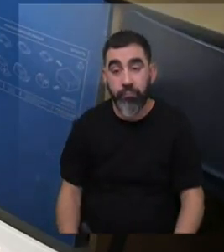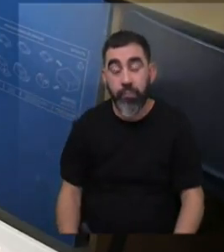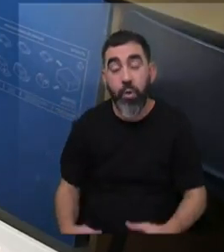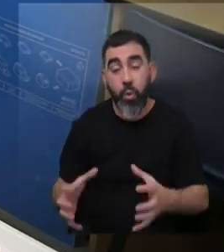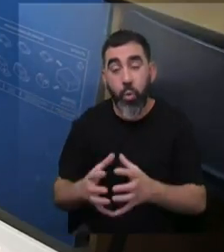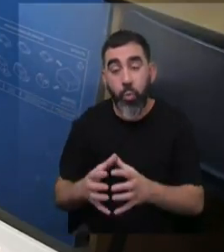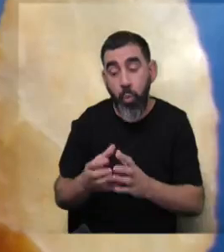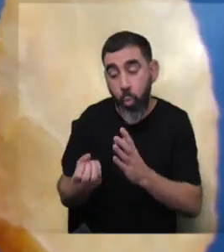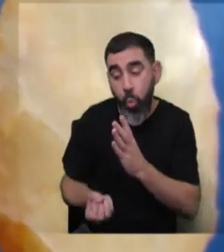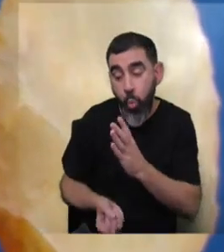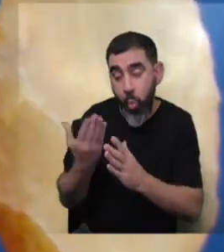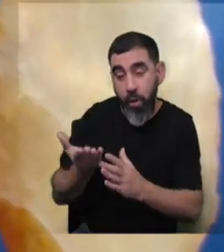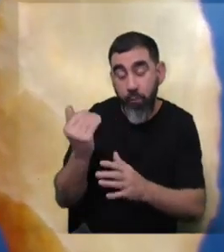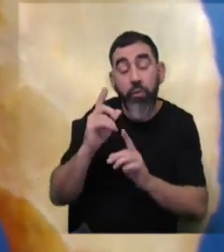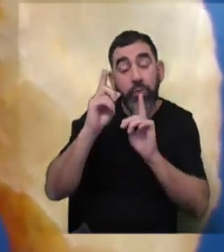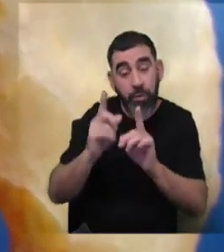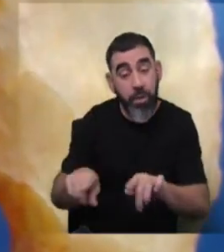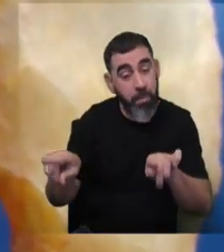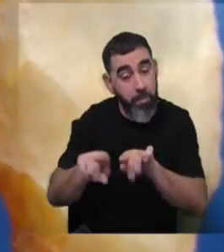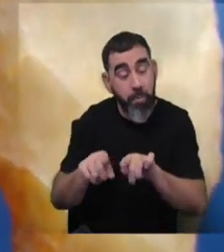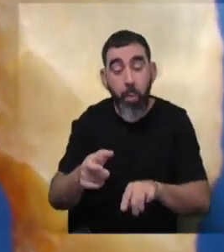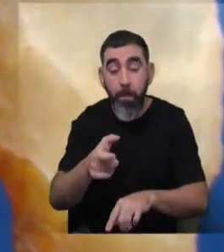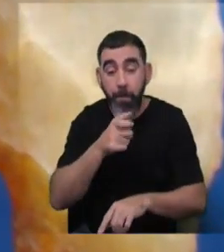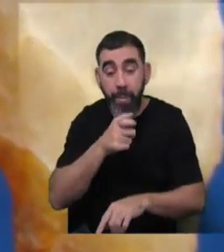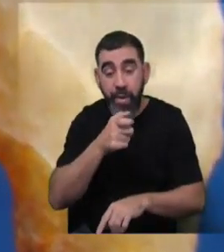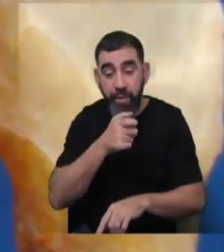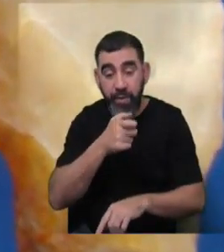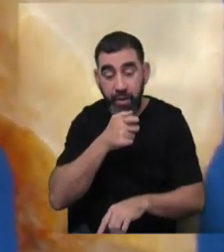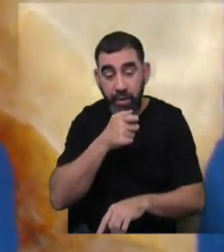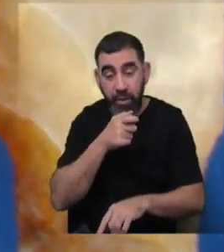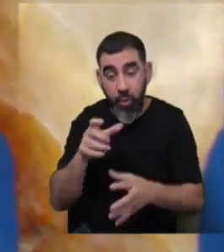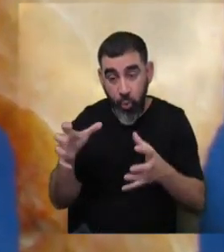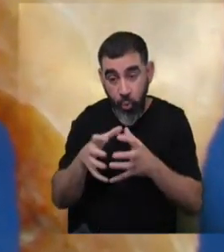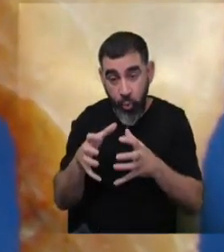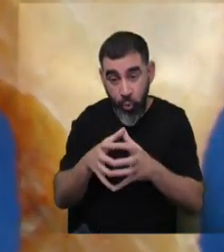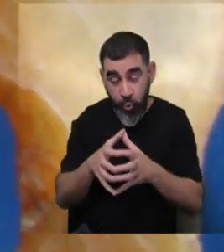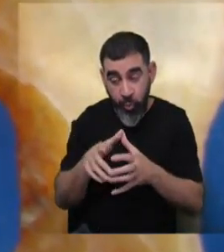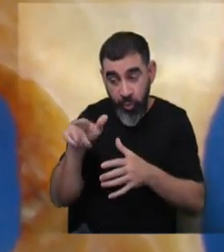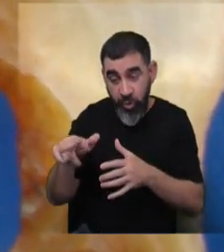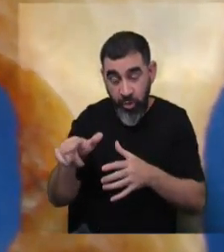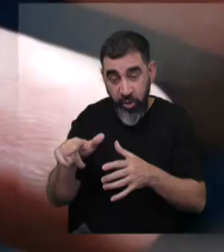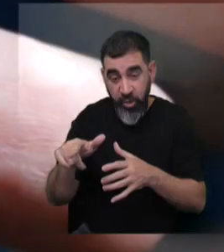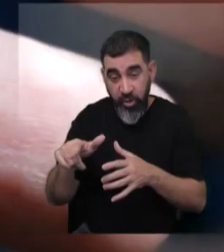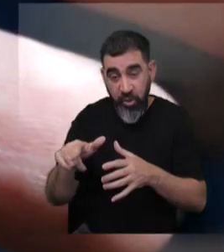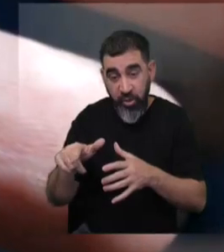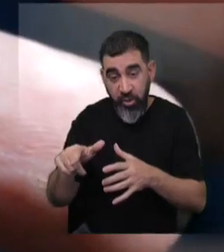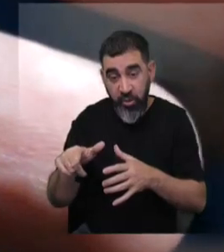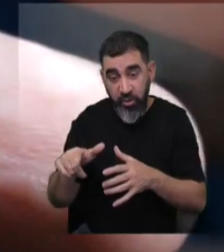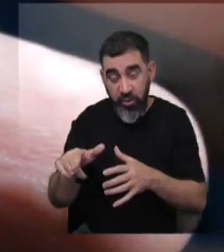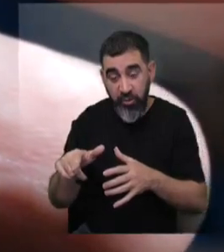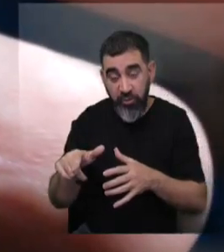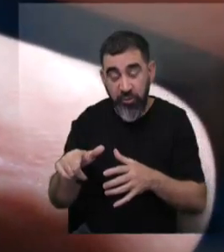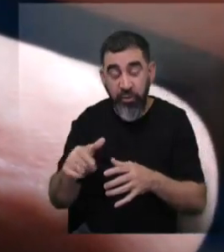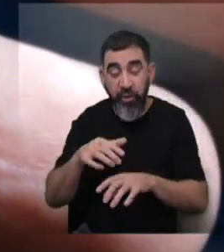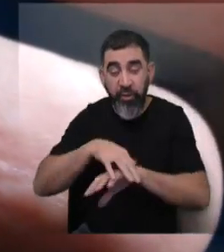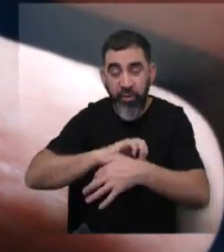más recientes también utilizaban esta roca. O sea, que estos grupos que también se propone desde la arqueología que